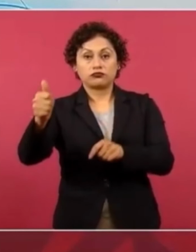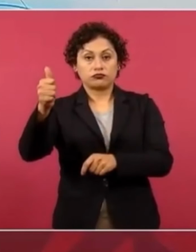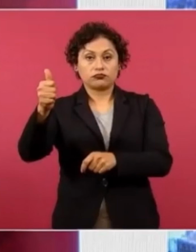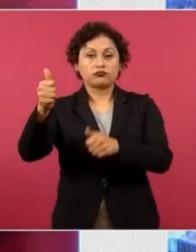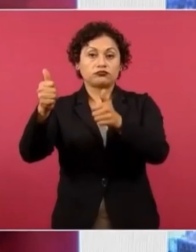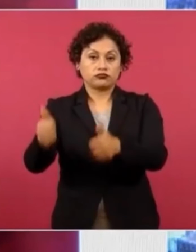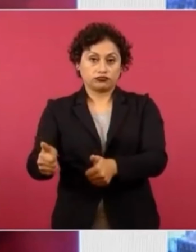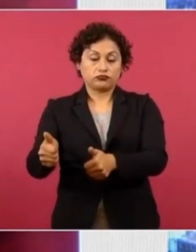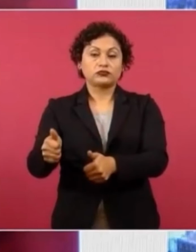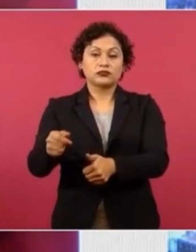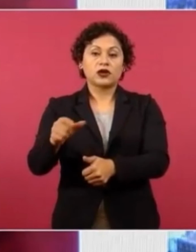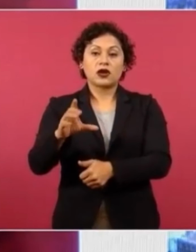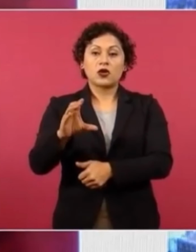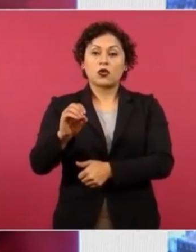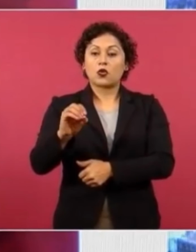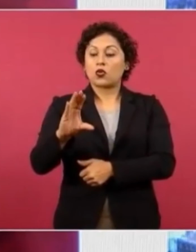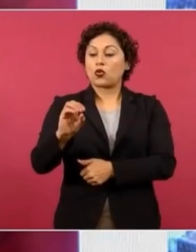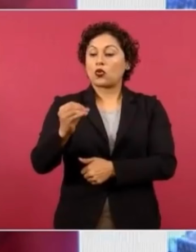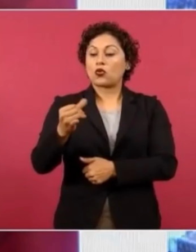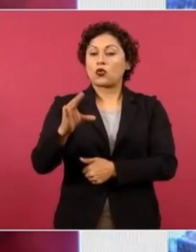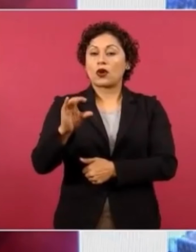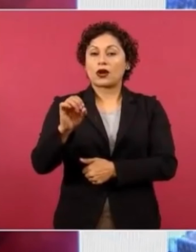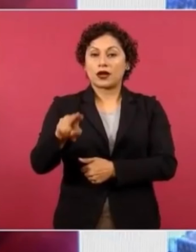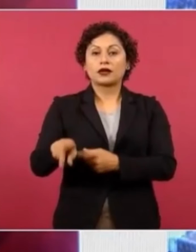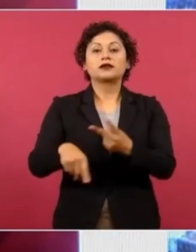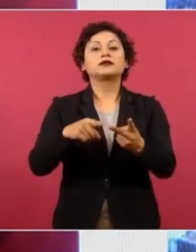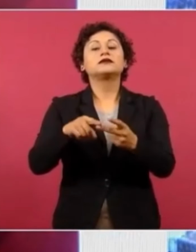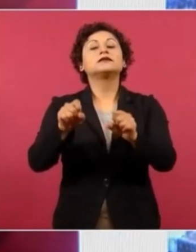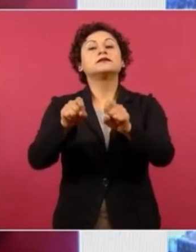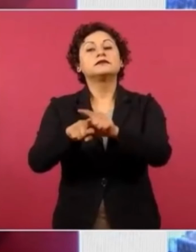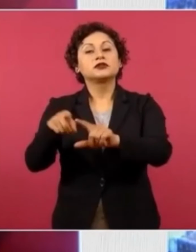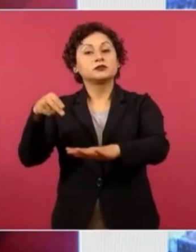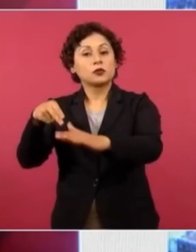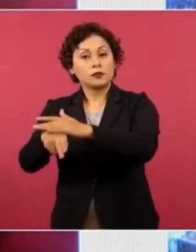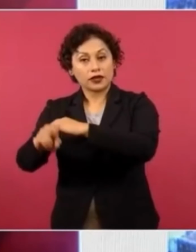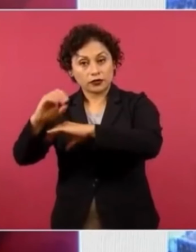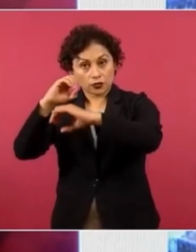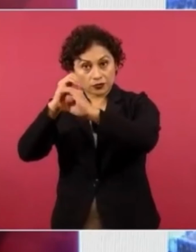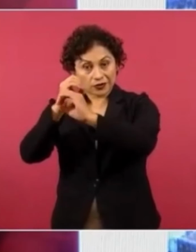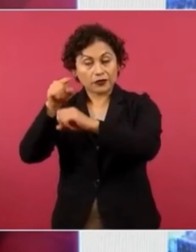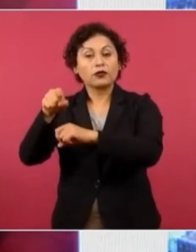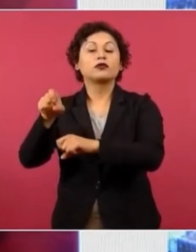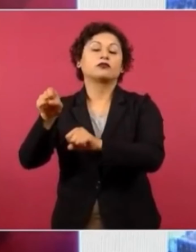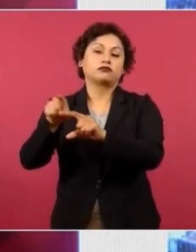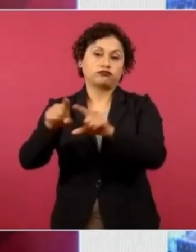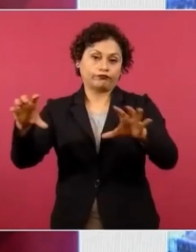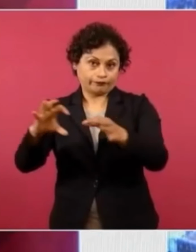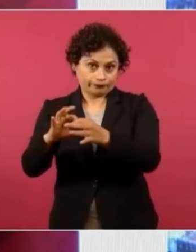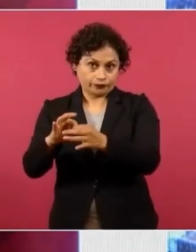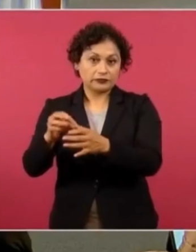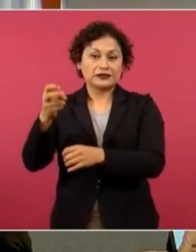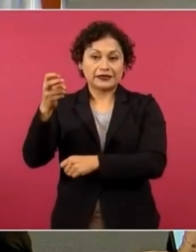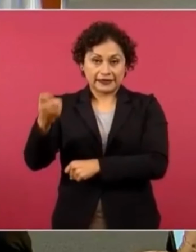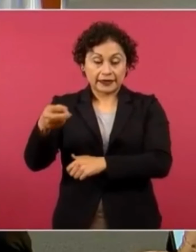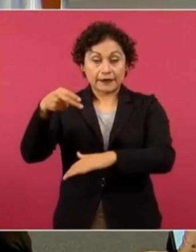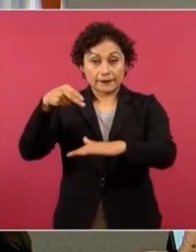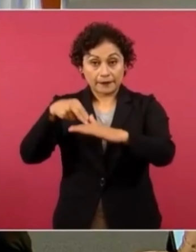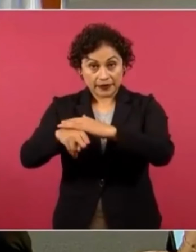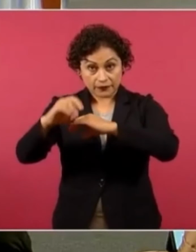a la estación Observatorio del Metro. En la estación Observatorio va a ser la llegada del